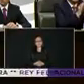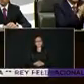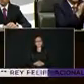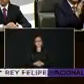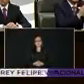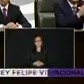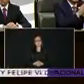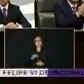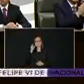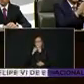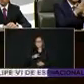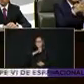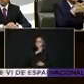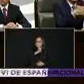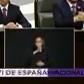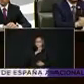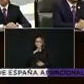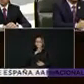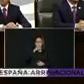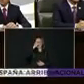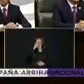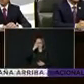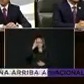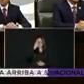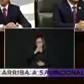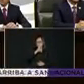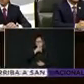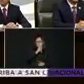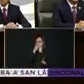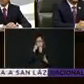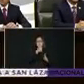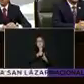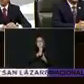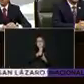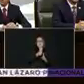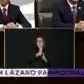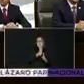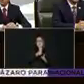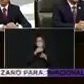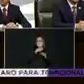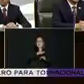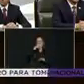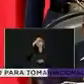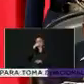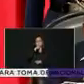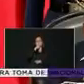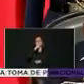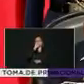que se respetará la autonomía del Banco de México.